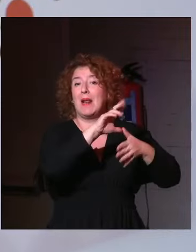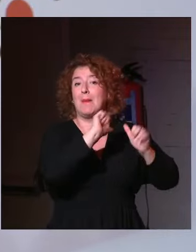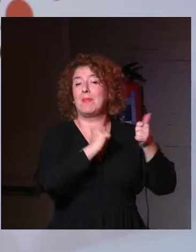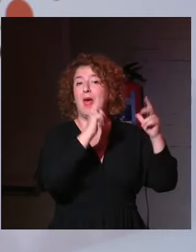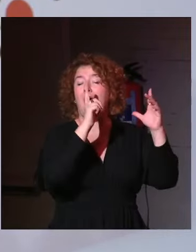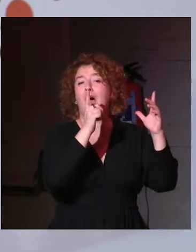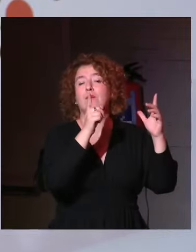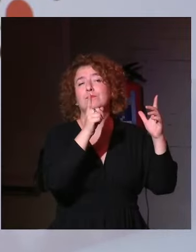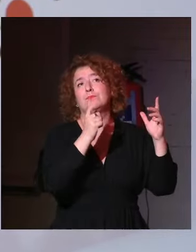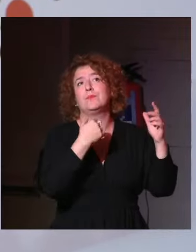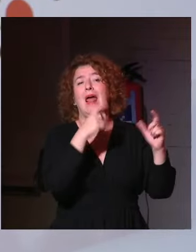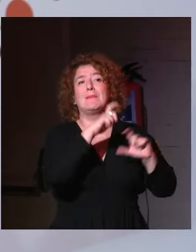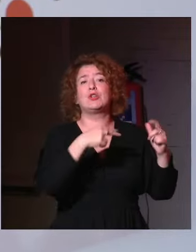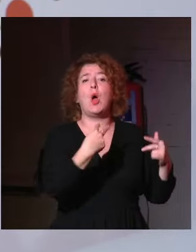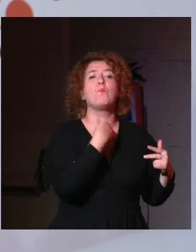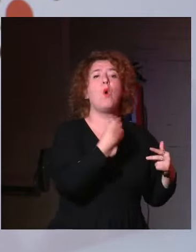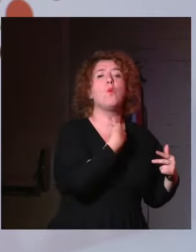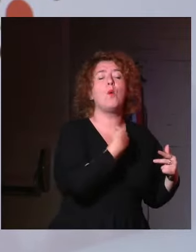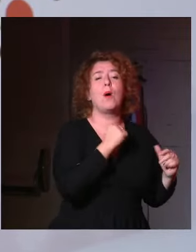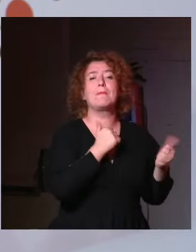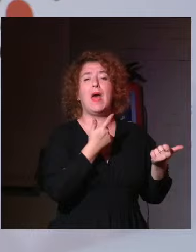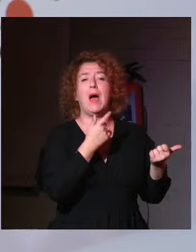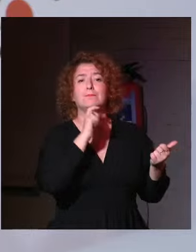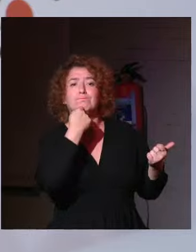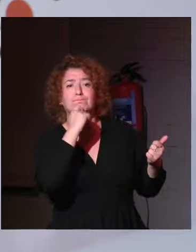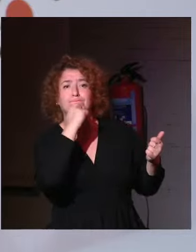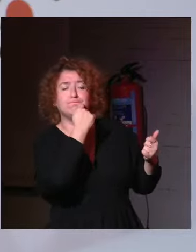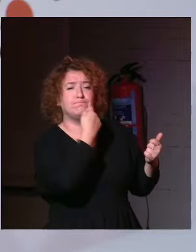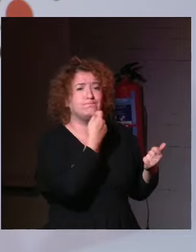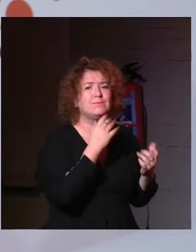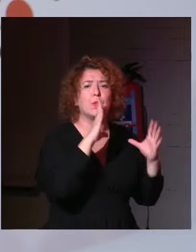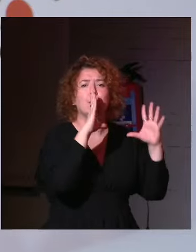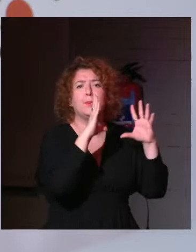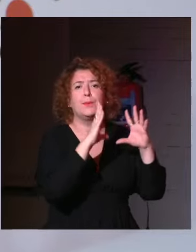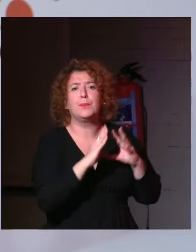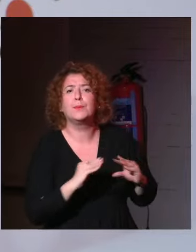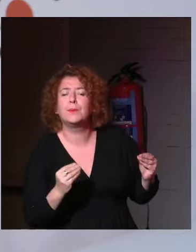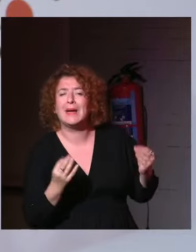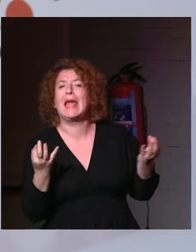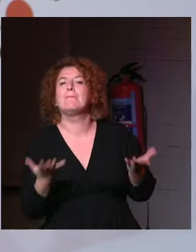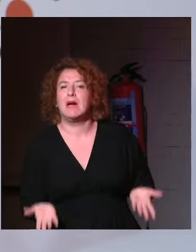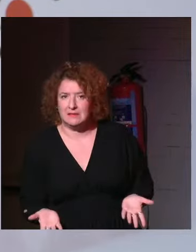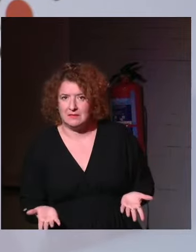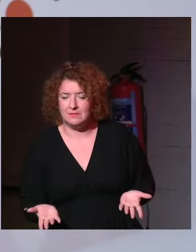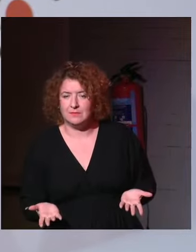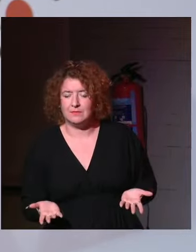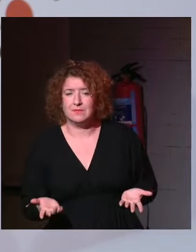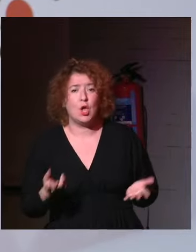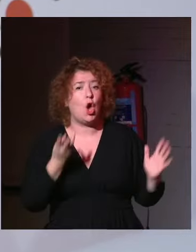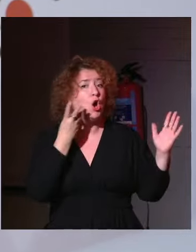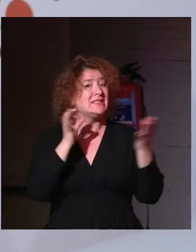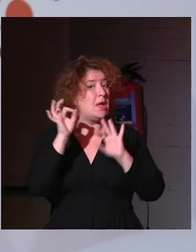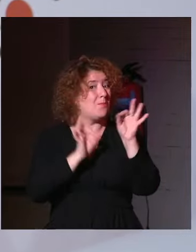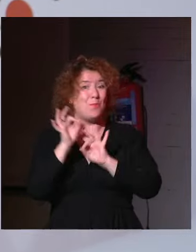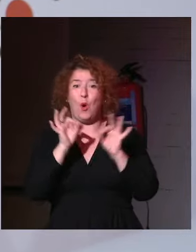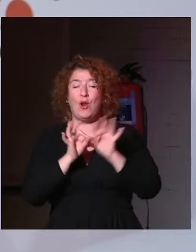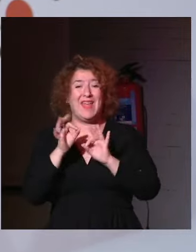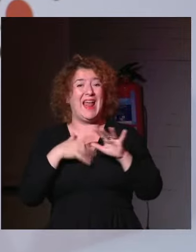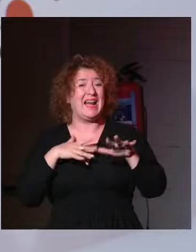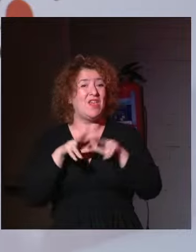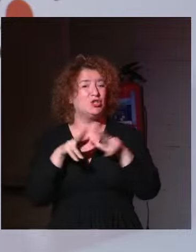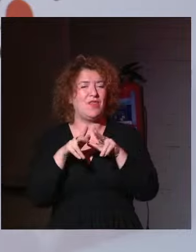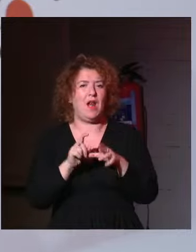apagan las voces de las mujeres el 80% de las periodistas han limitado su participación en redes